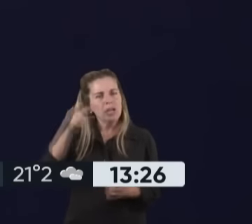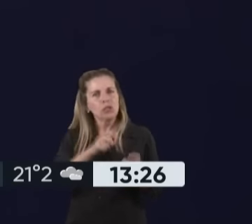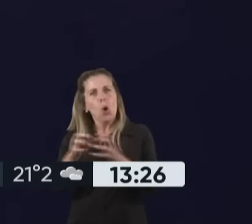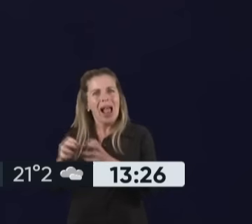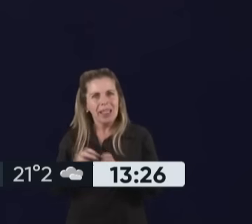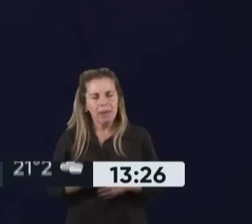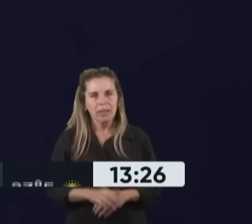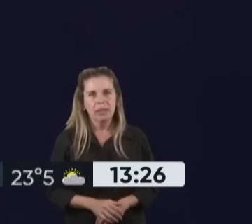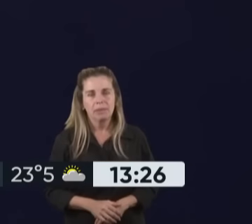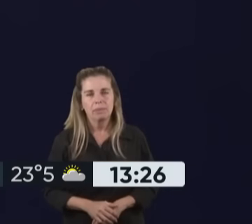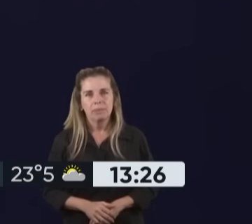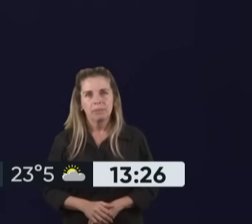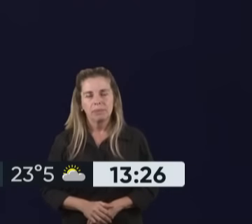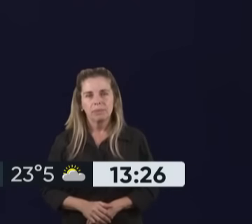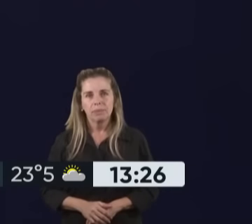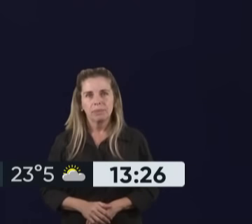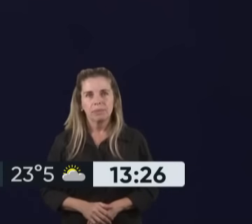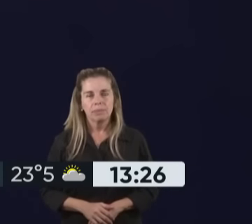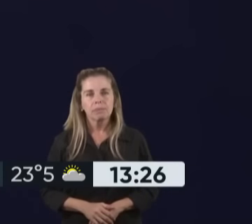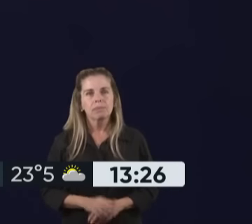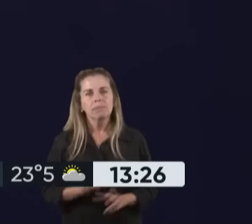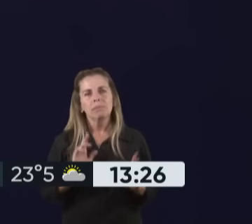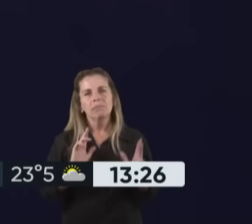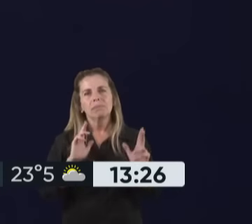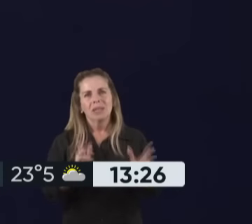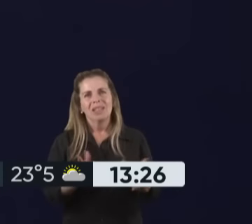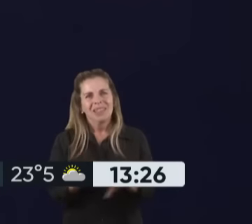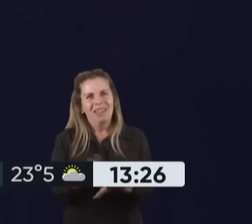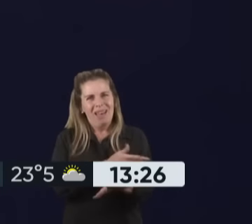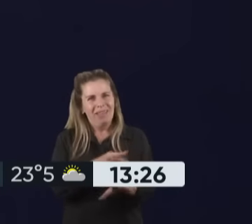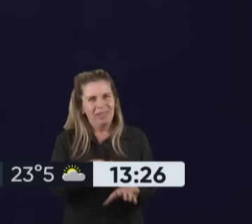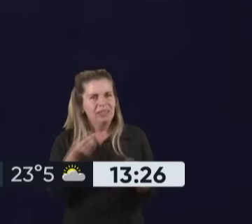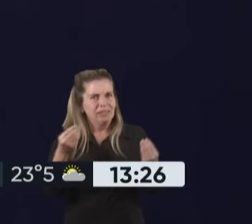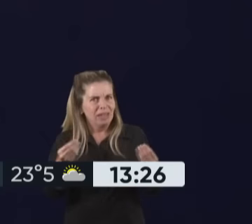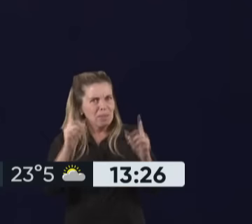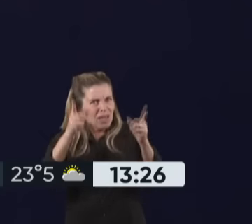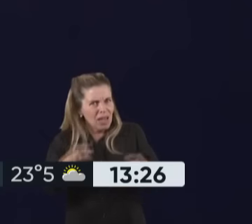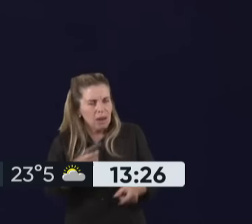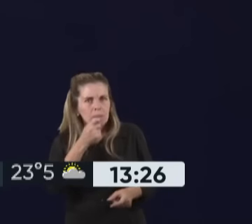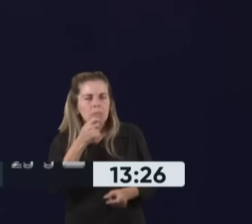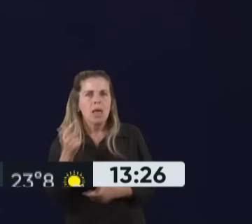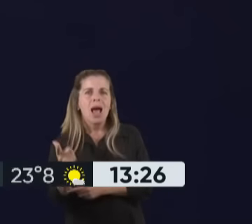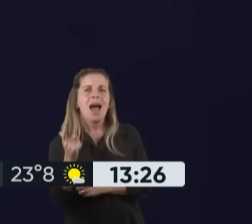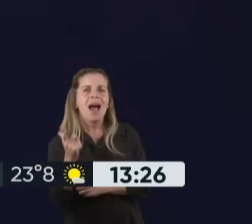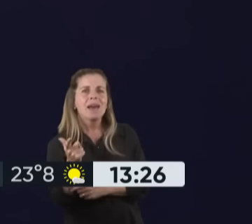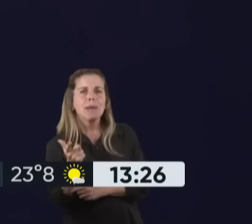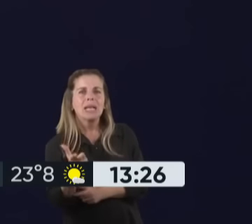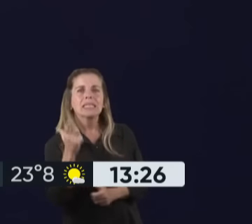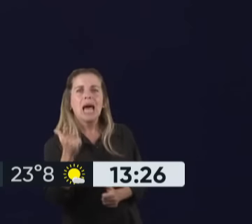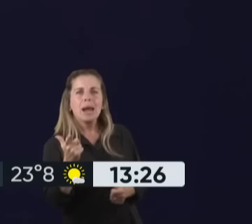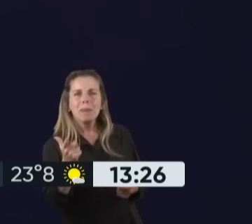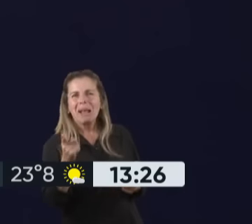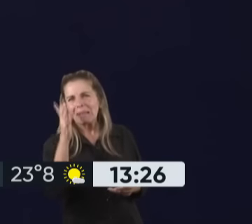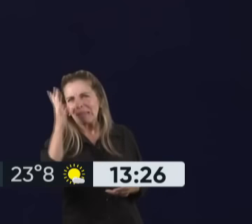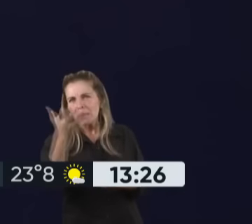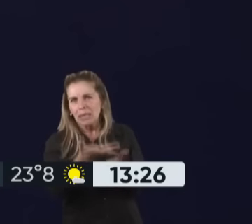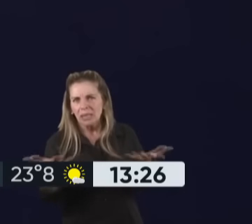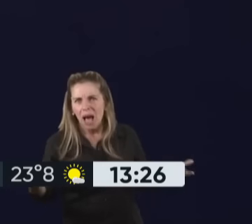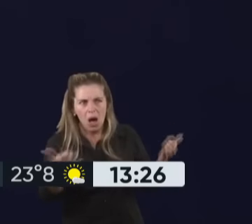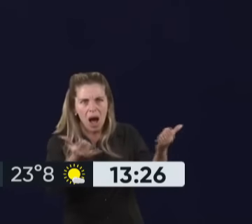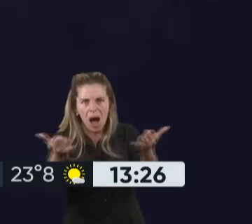las víctimas. Como les dije antes, el abuso de armas. El abuso de armas es terrible.